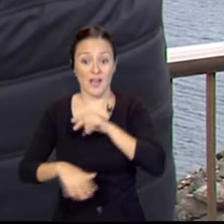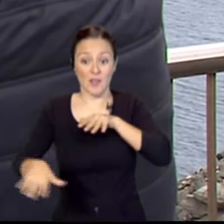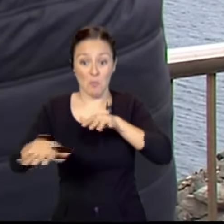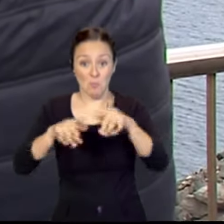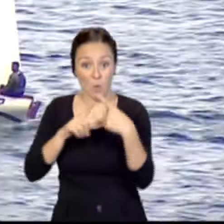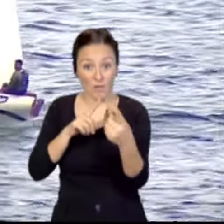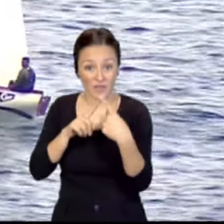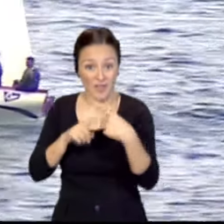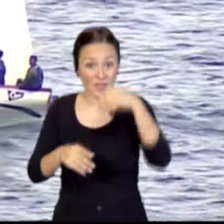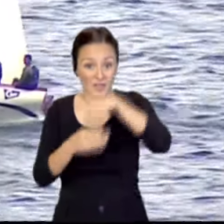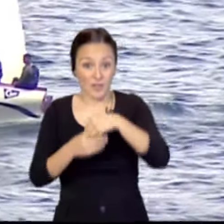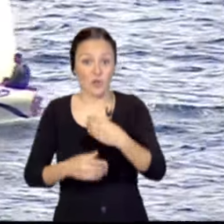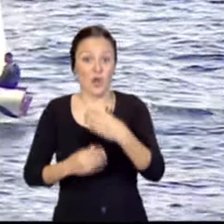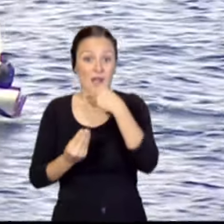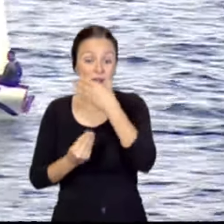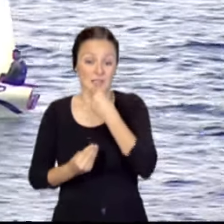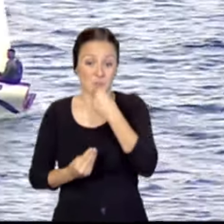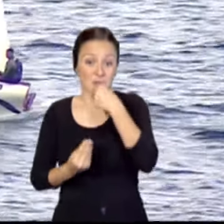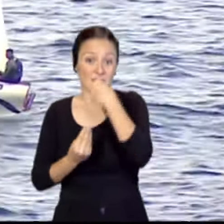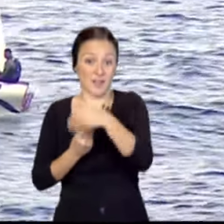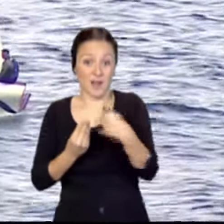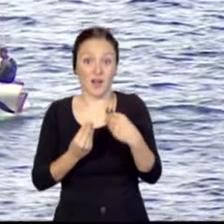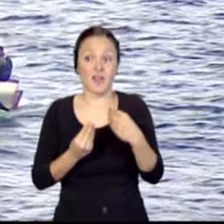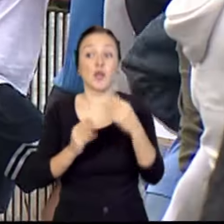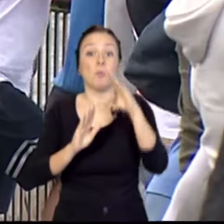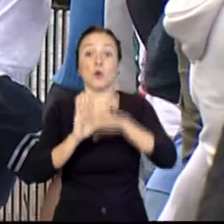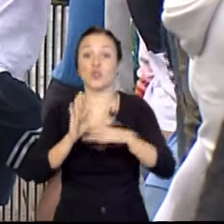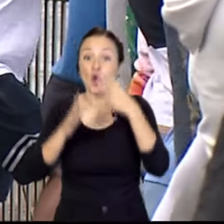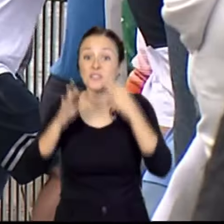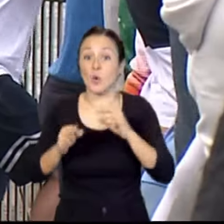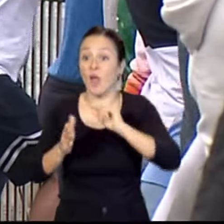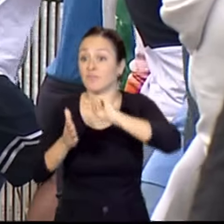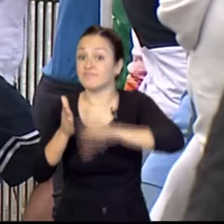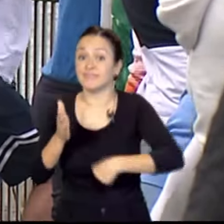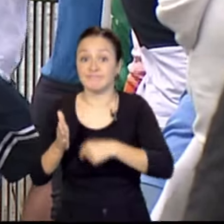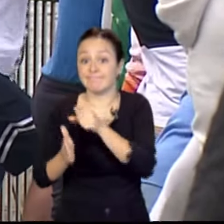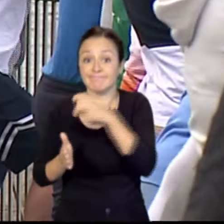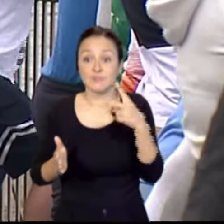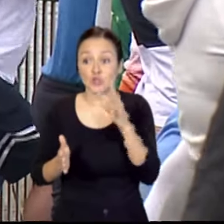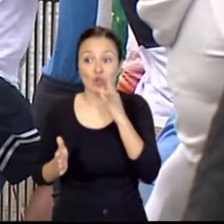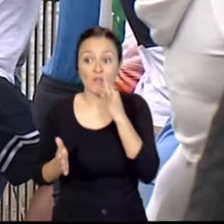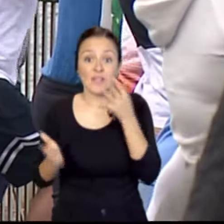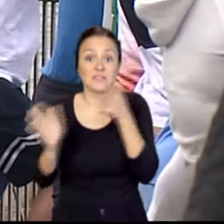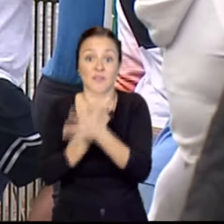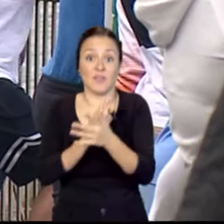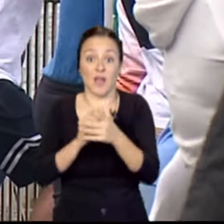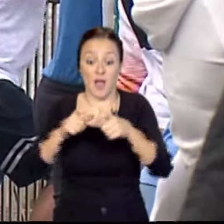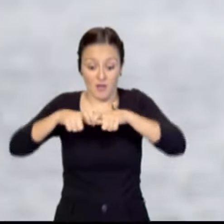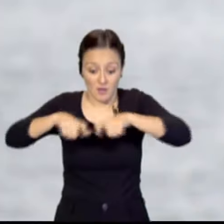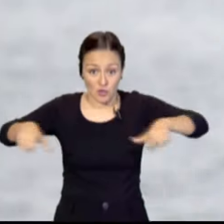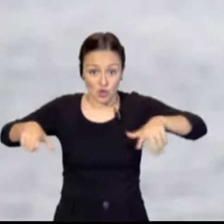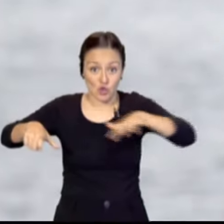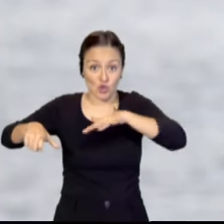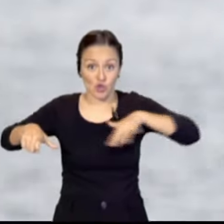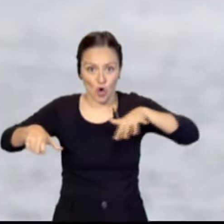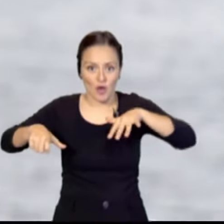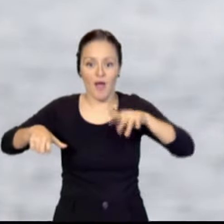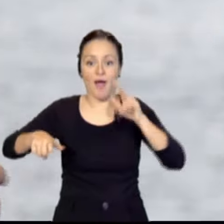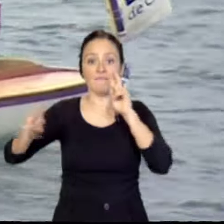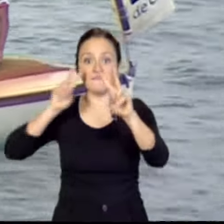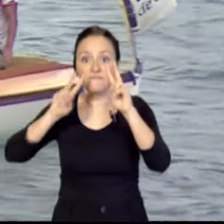capitalino no ha firmado aún la resolución del protocolo de seguridad lo que impediría cortar parte de la gran canaria 1 para que los